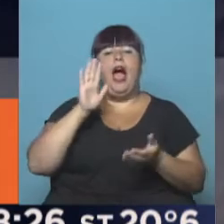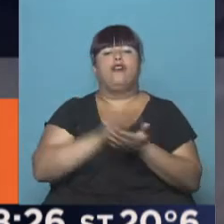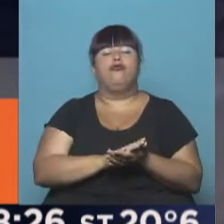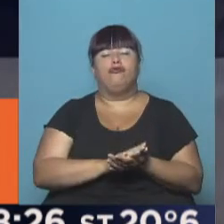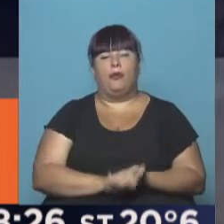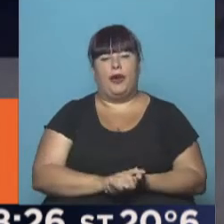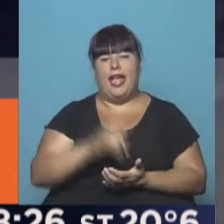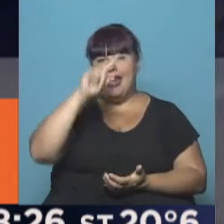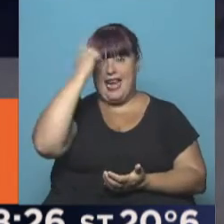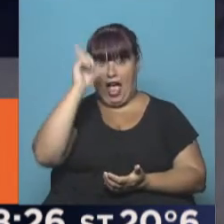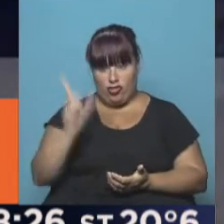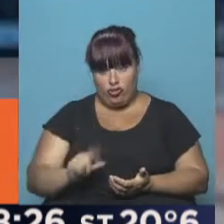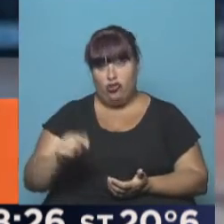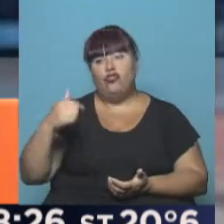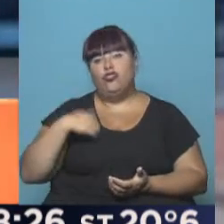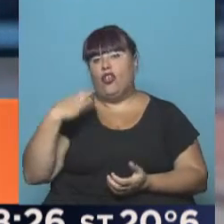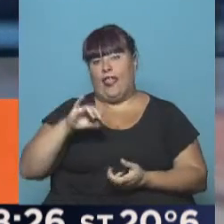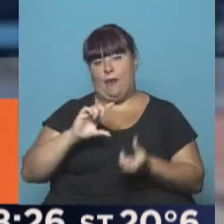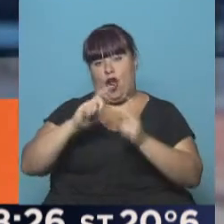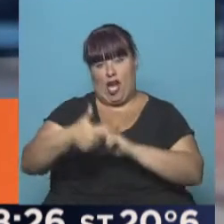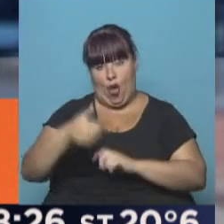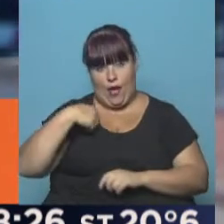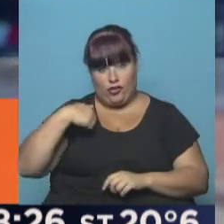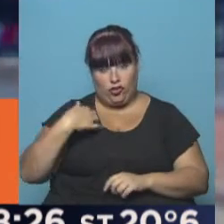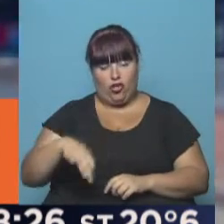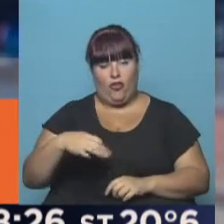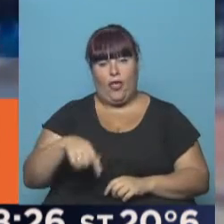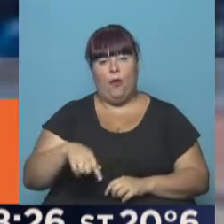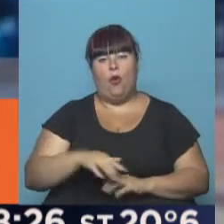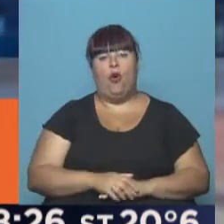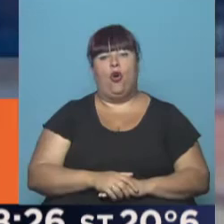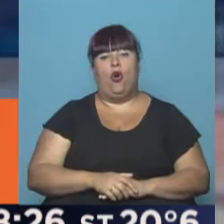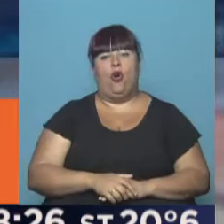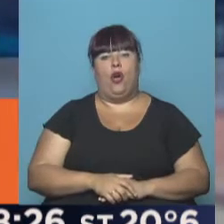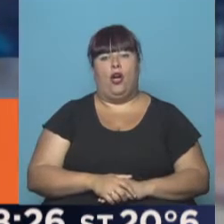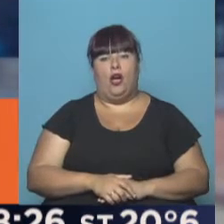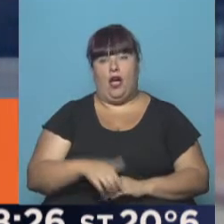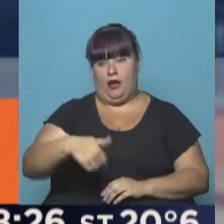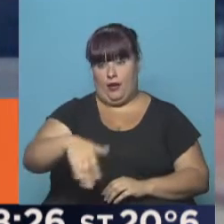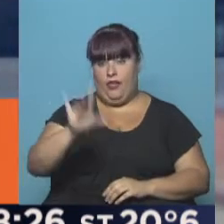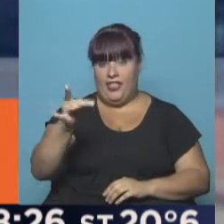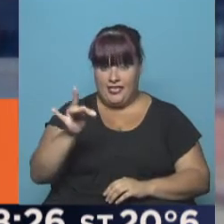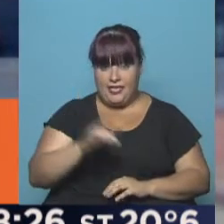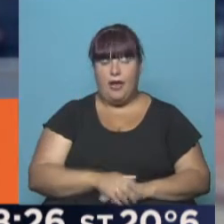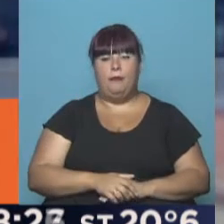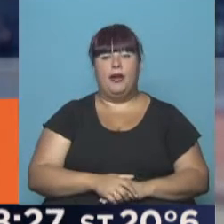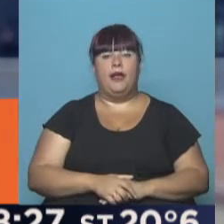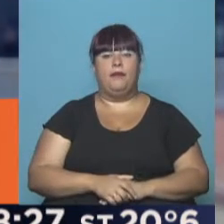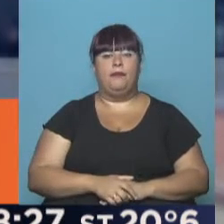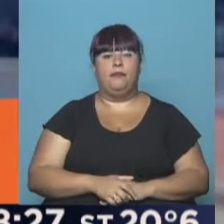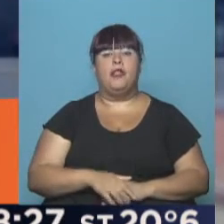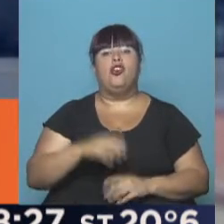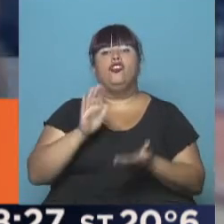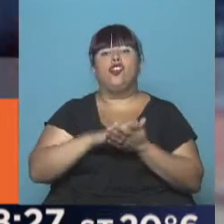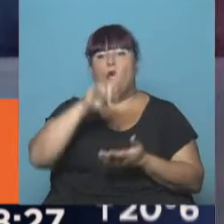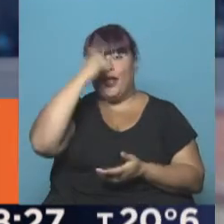nacional que yo tengo que renovar también en él en el ahora en diciembre en